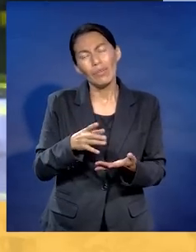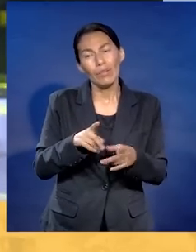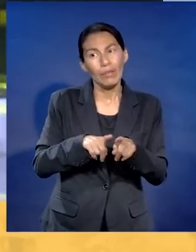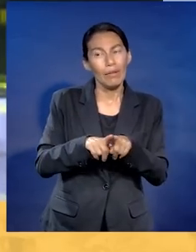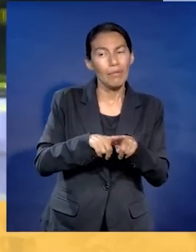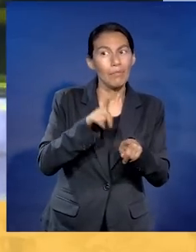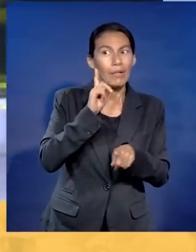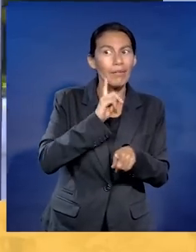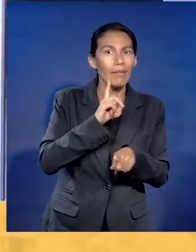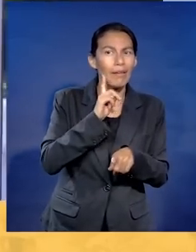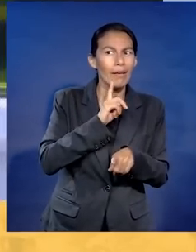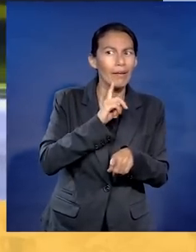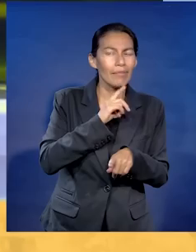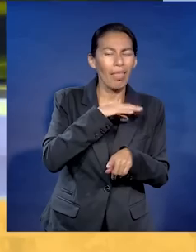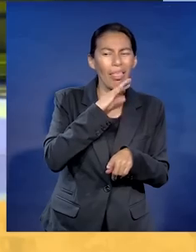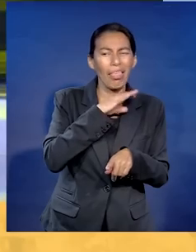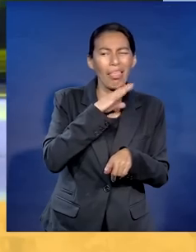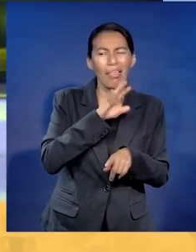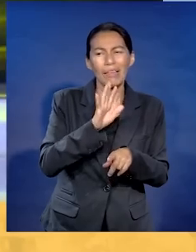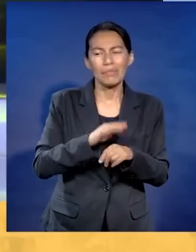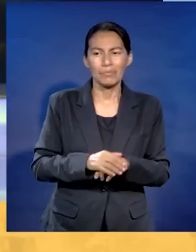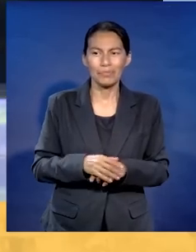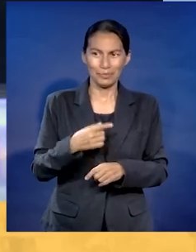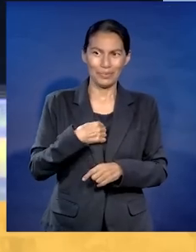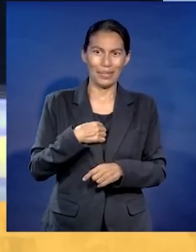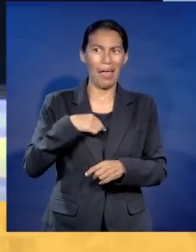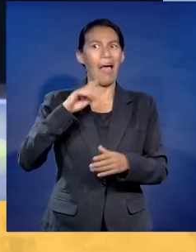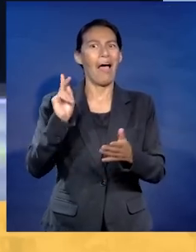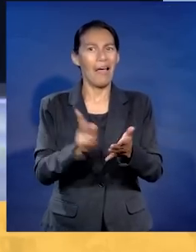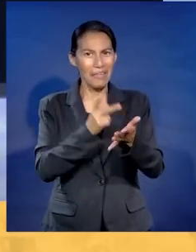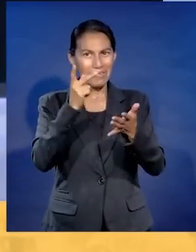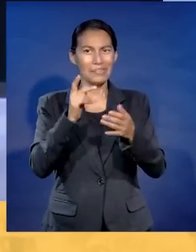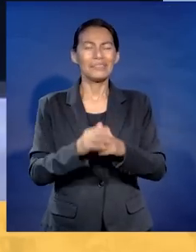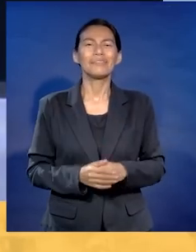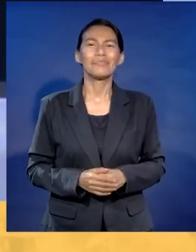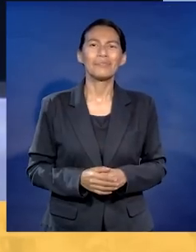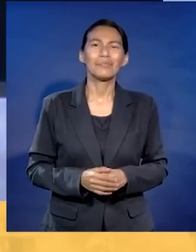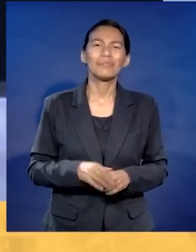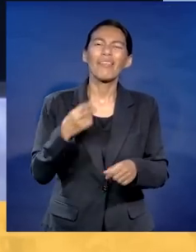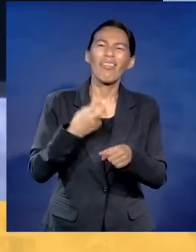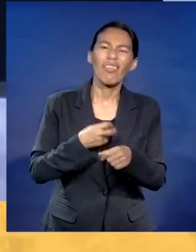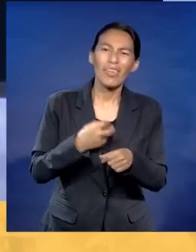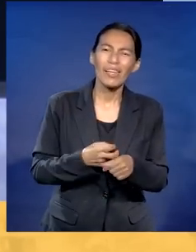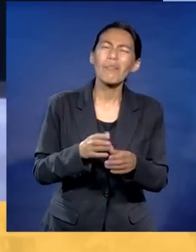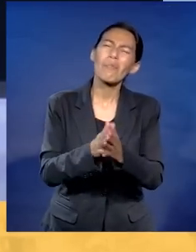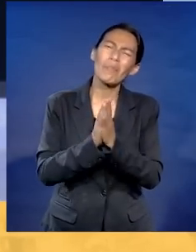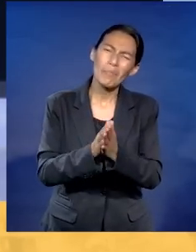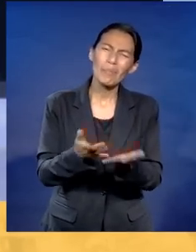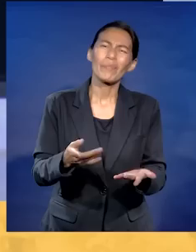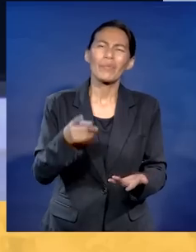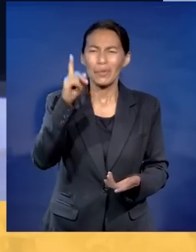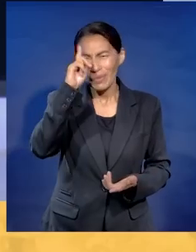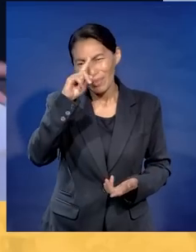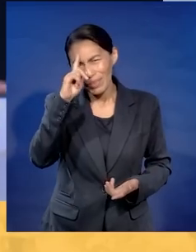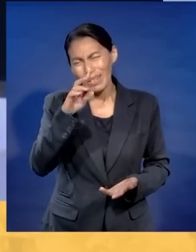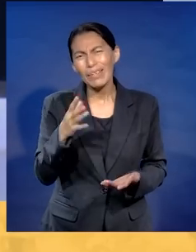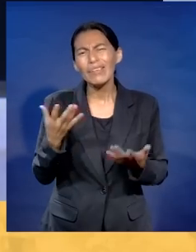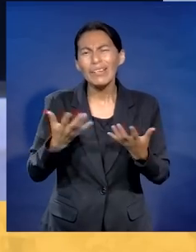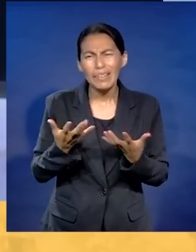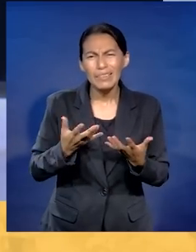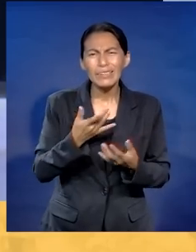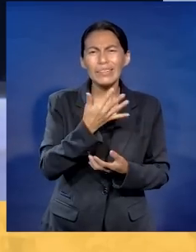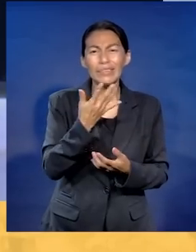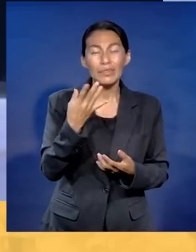La hermana como que hizo como que no me escuchó. Pero yo otra vez ahí, terco, terco, necio. Hermana, un